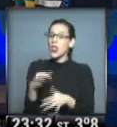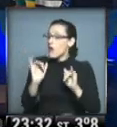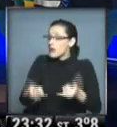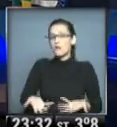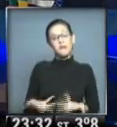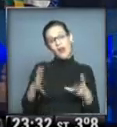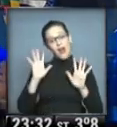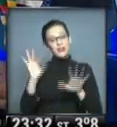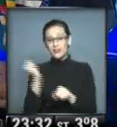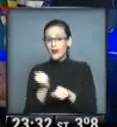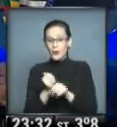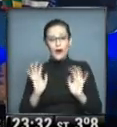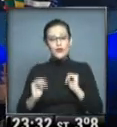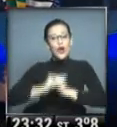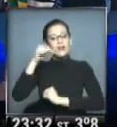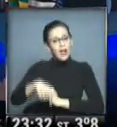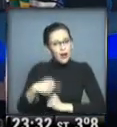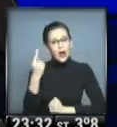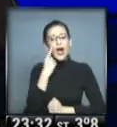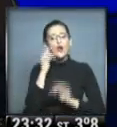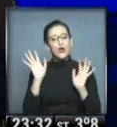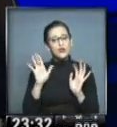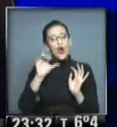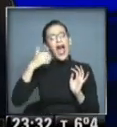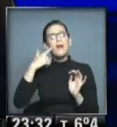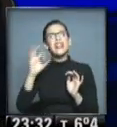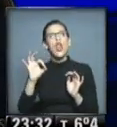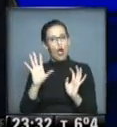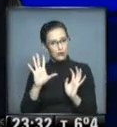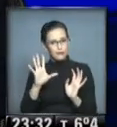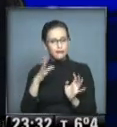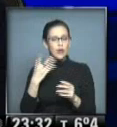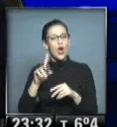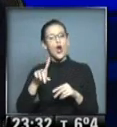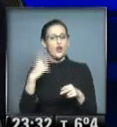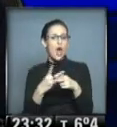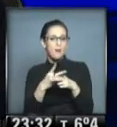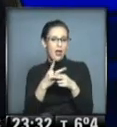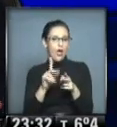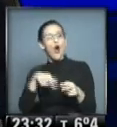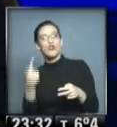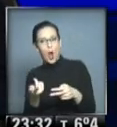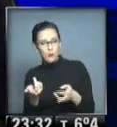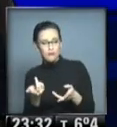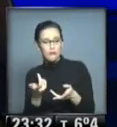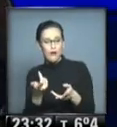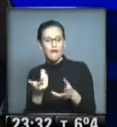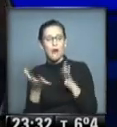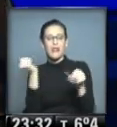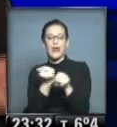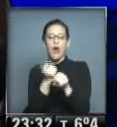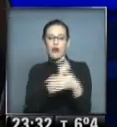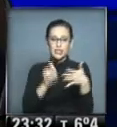así. Pero yo hasta ahora conocía, cuando te veía vos, a Camilo Blajakis, al escritor, al poeta. Y ahora como director de